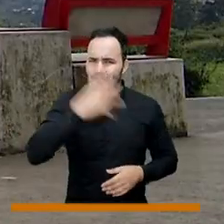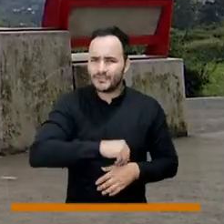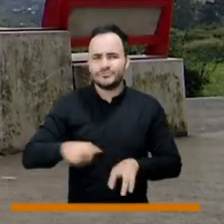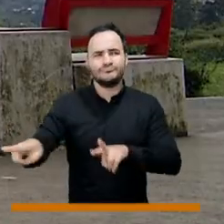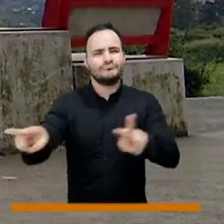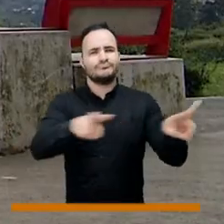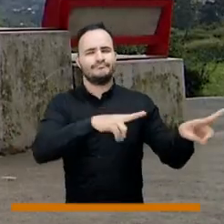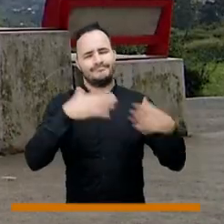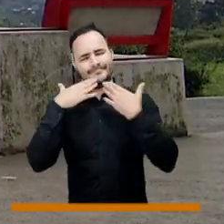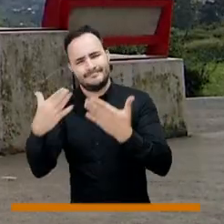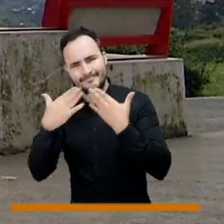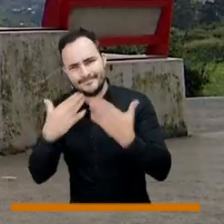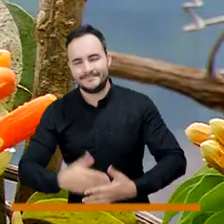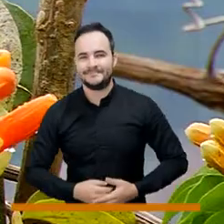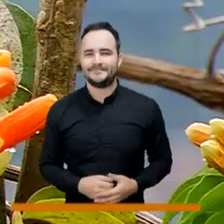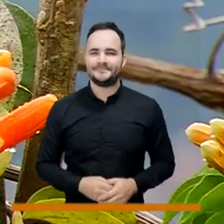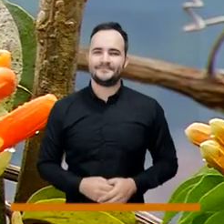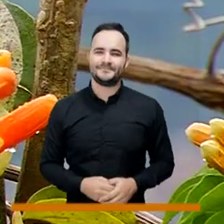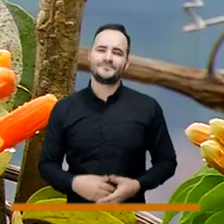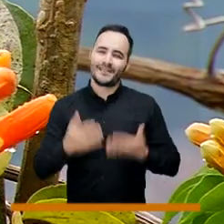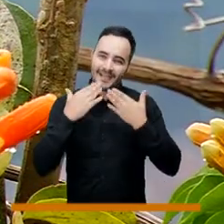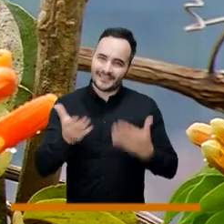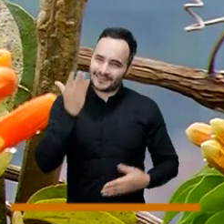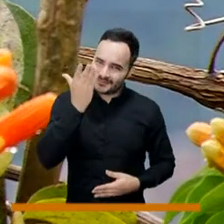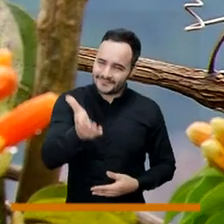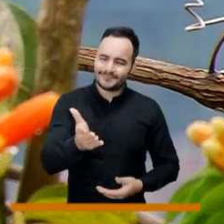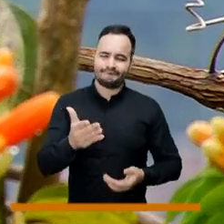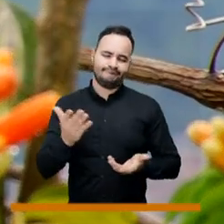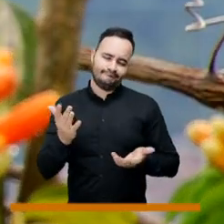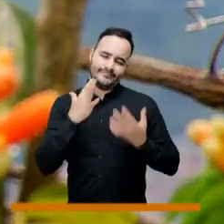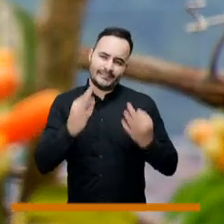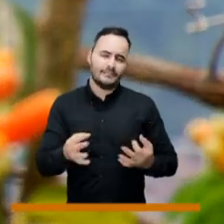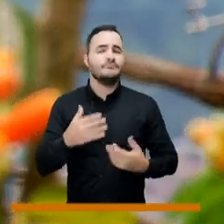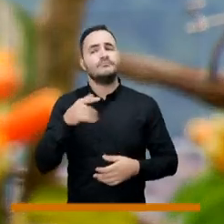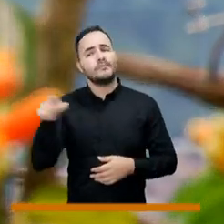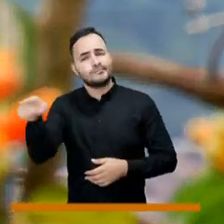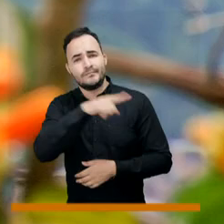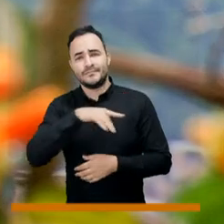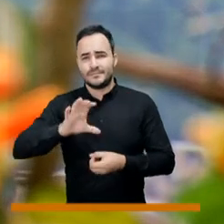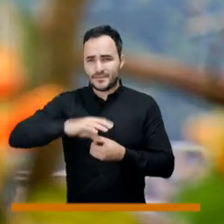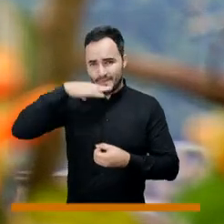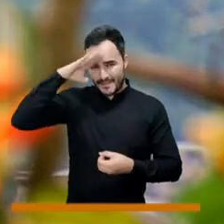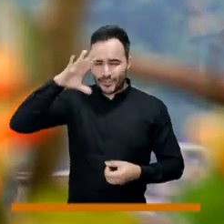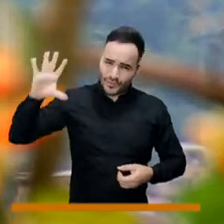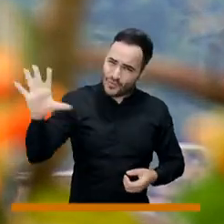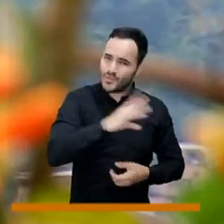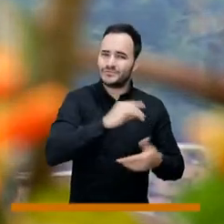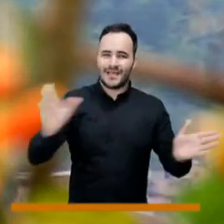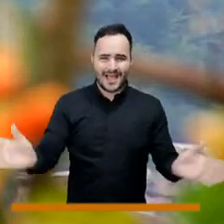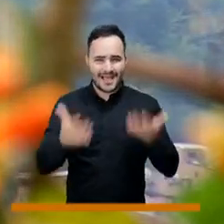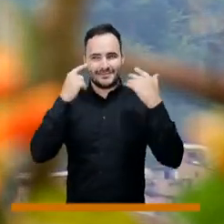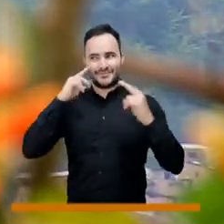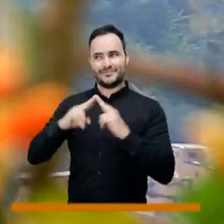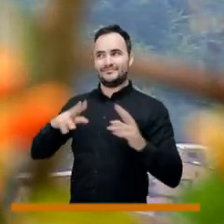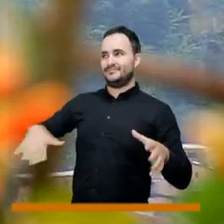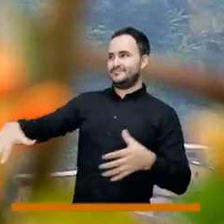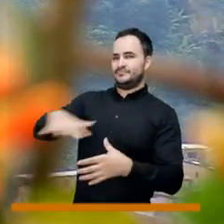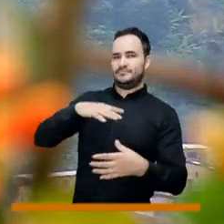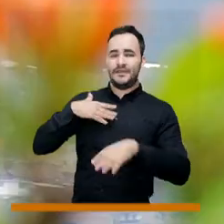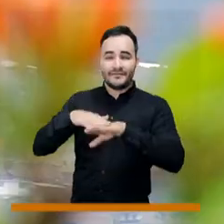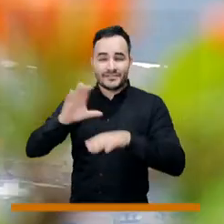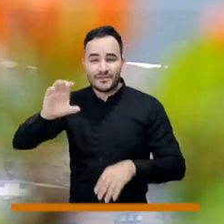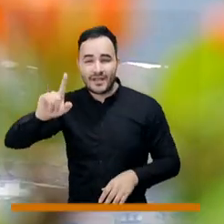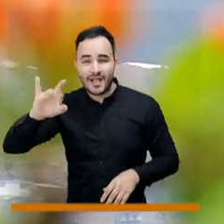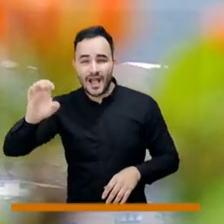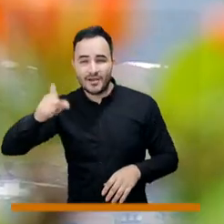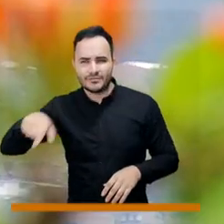de la ciudad y gracias por estar con nosotros en De Frente a la Gente. Bueno, de nuevo gracias a ti y una invitación a todo Medellín para que conozcan este bonito rincón